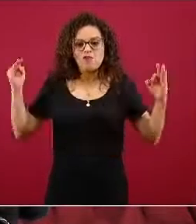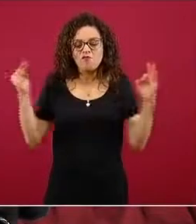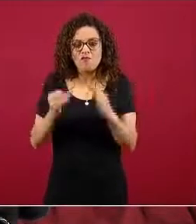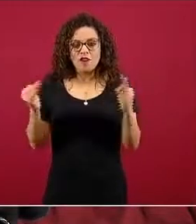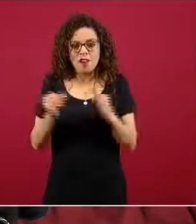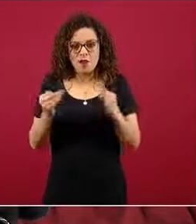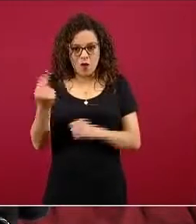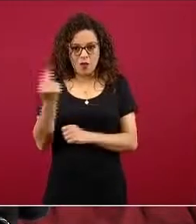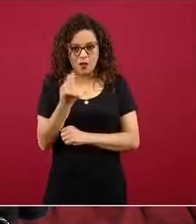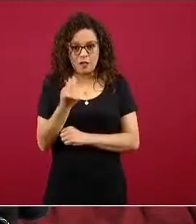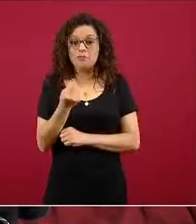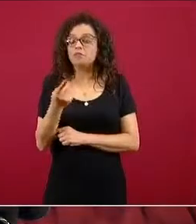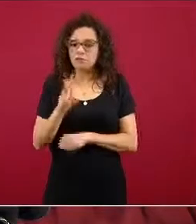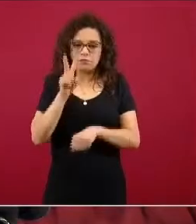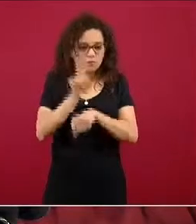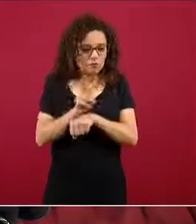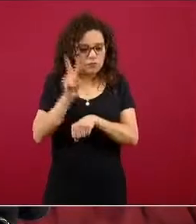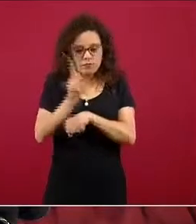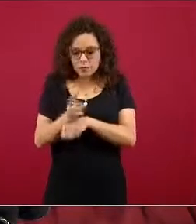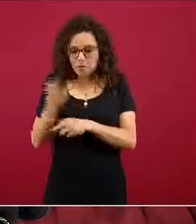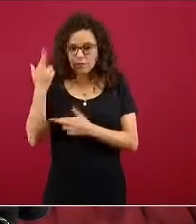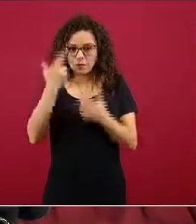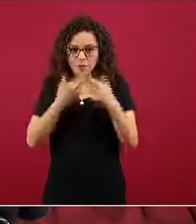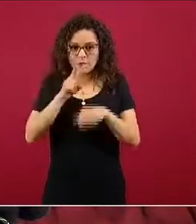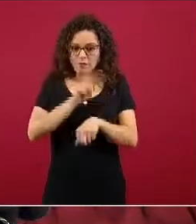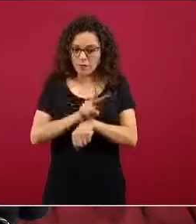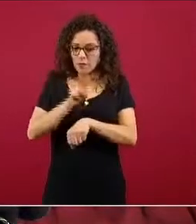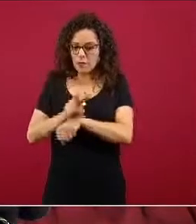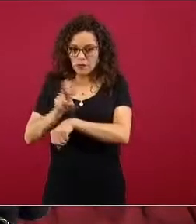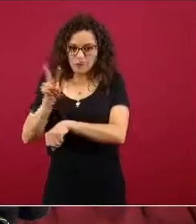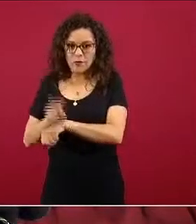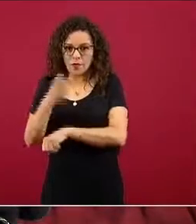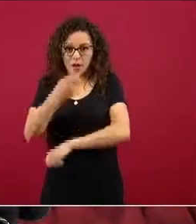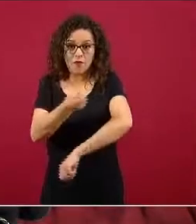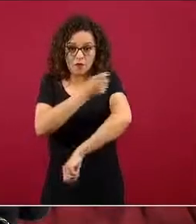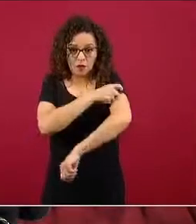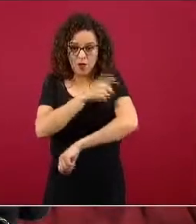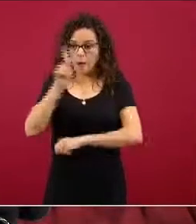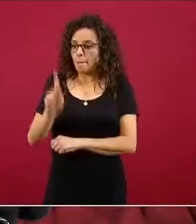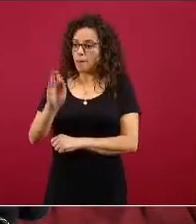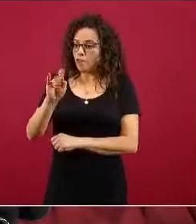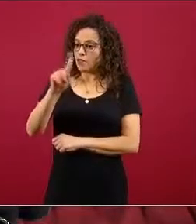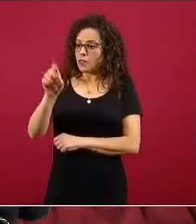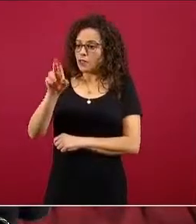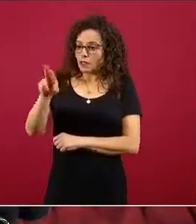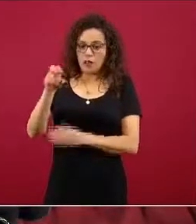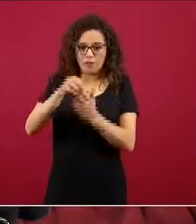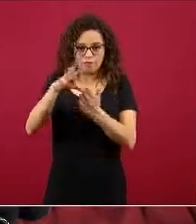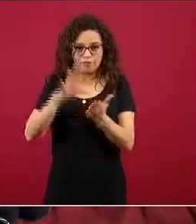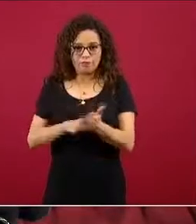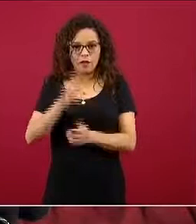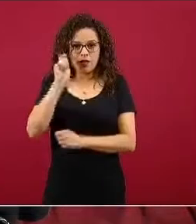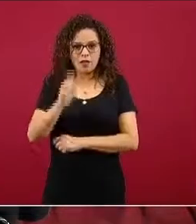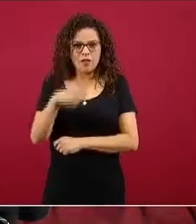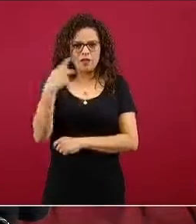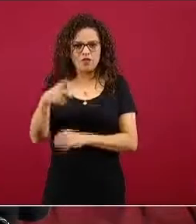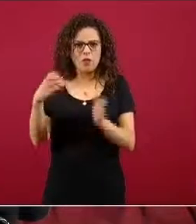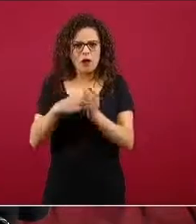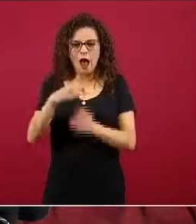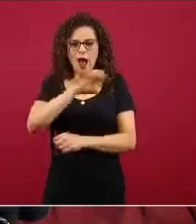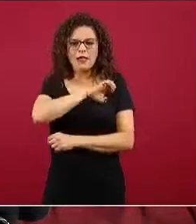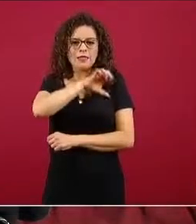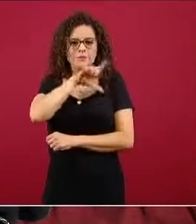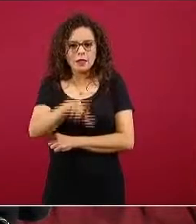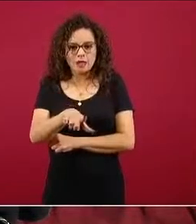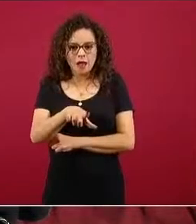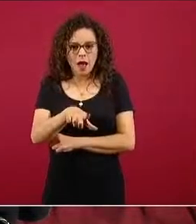todo momento han sido monitoreadas las vacunas. Pfizer ha dispuesto en el propio empaque, empaque especial